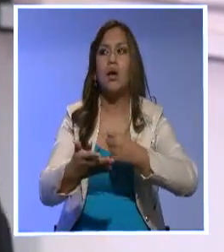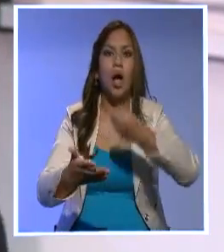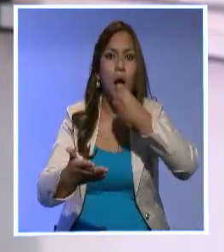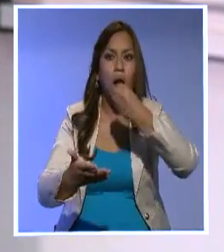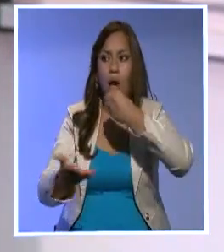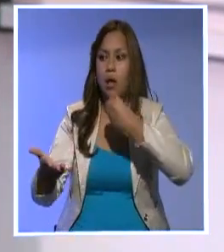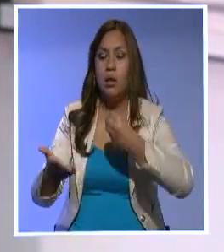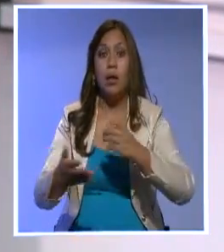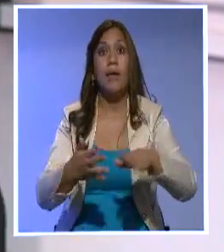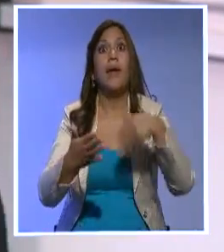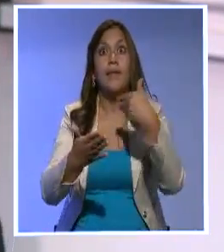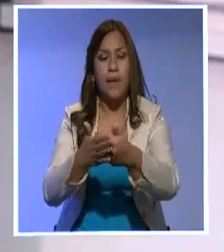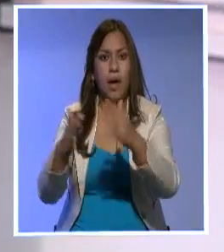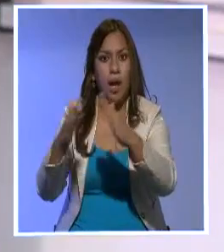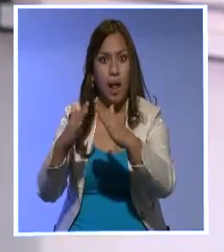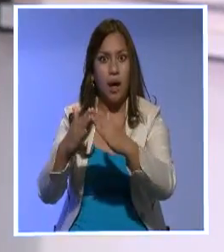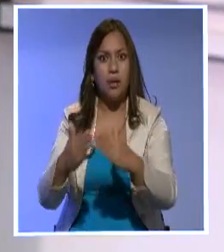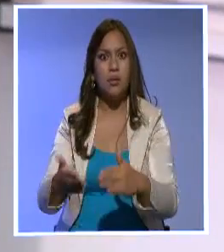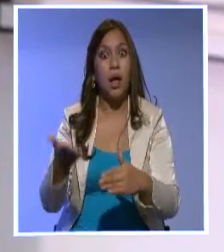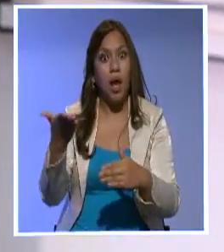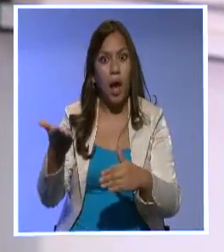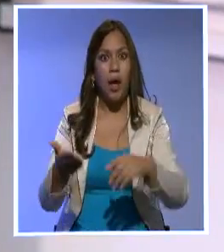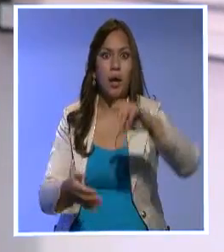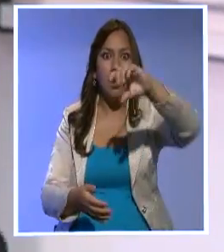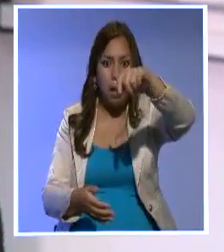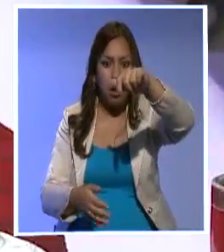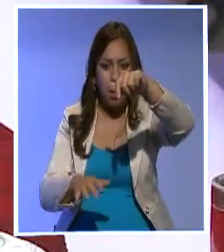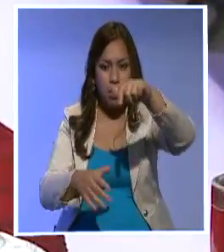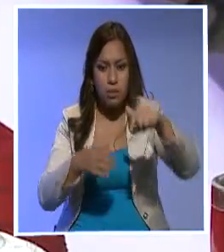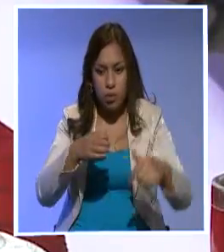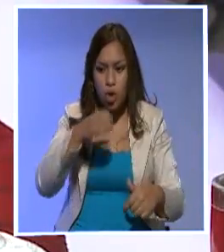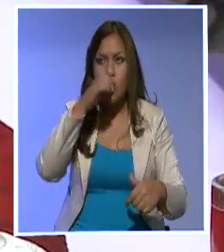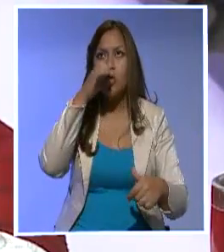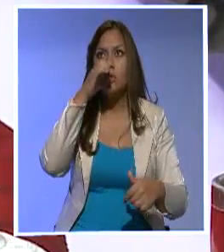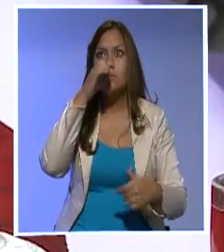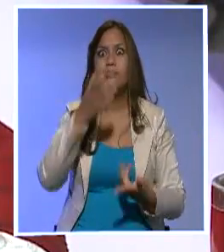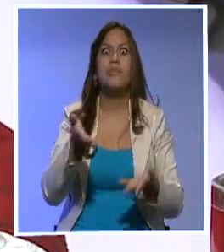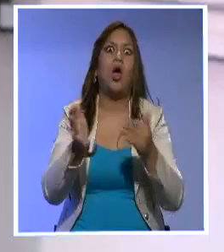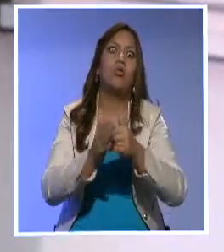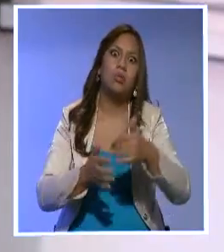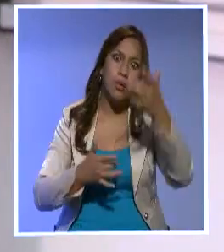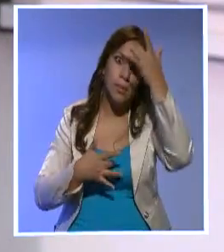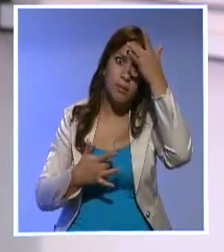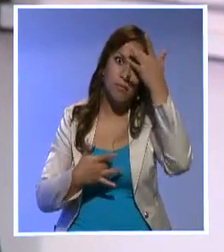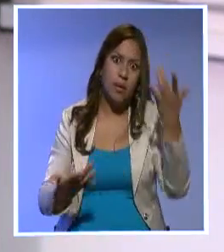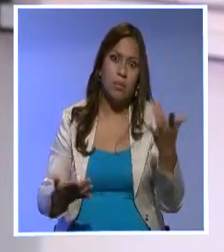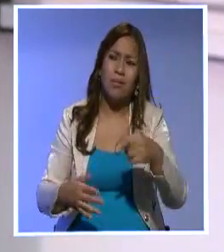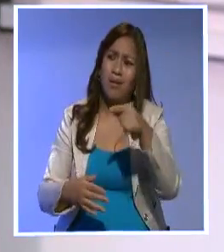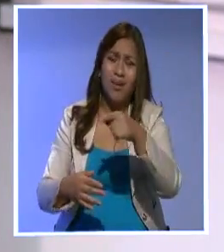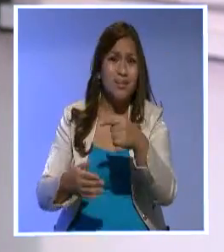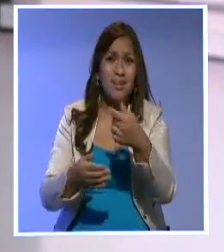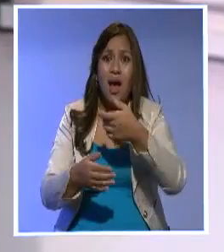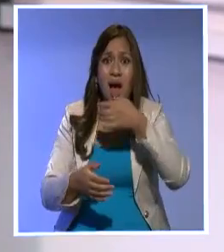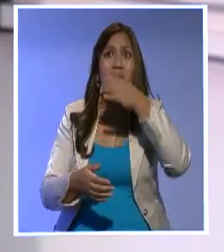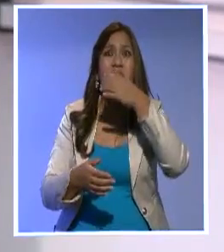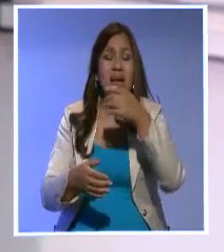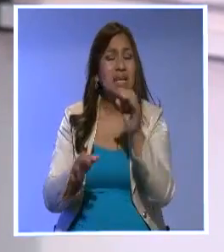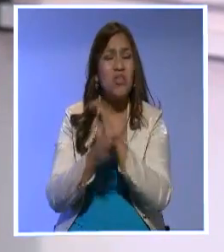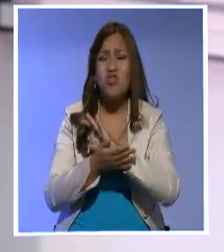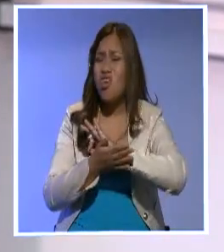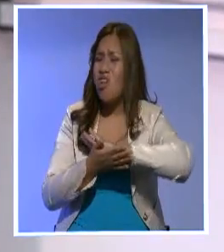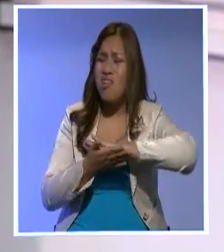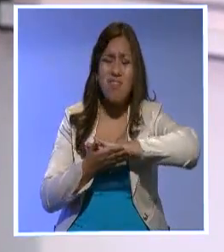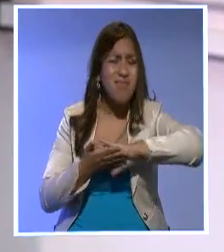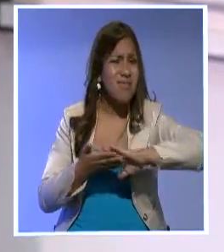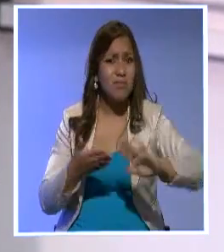llegan a su escuela llegan a su casa y tomar agua ya ves vuelven a para citarse de manera inmediata para eso ayuda el agua potable para